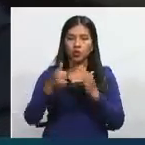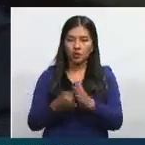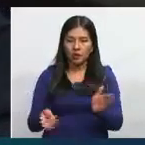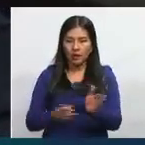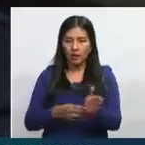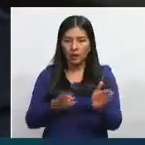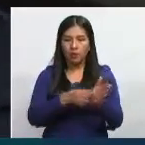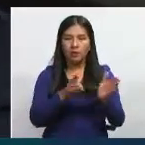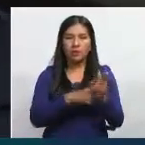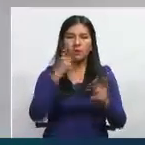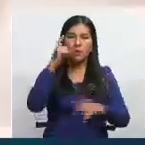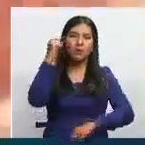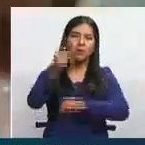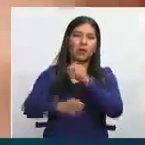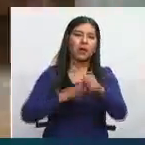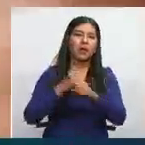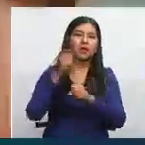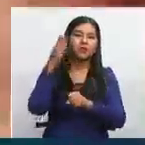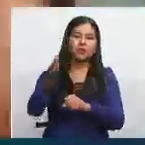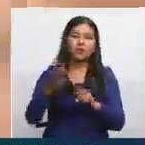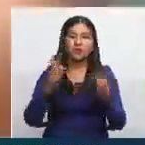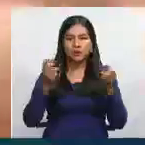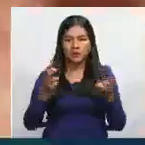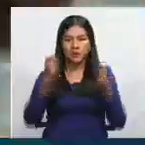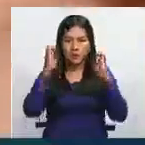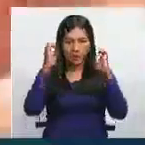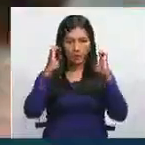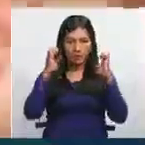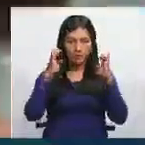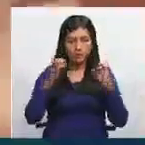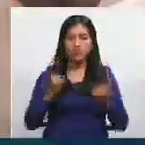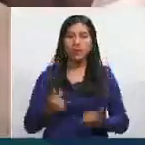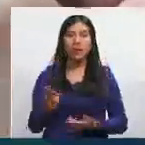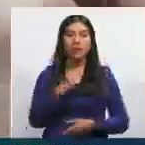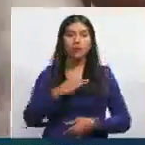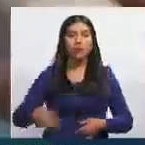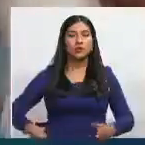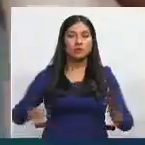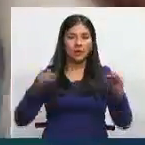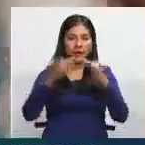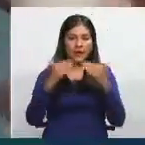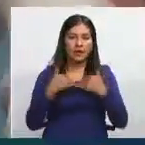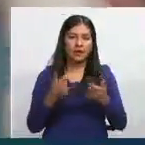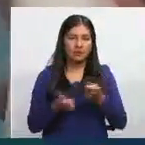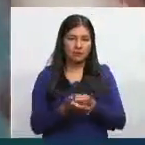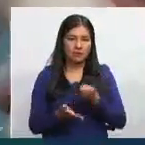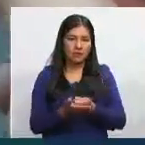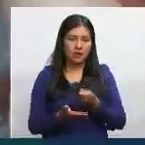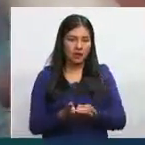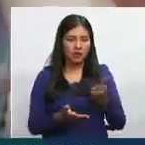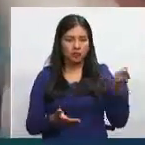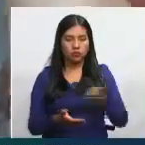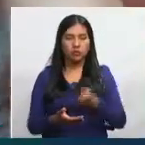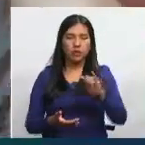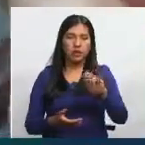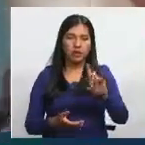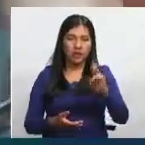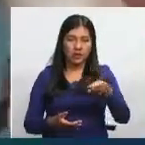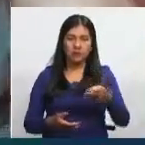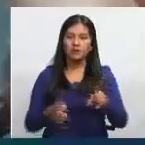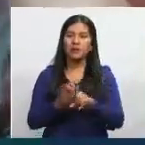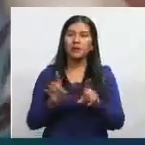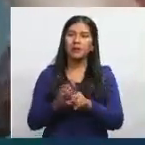para el 2023 en el tema de educación. El municipio de La Paz cuenta con ingresos del impuesto directo a los hidrocarburos, más 20 millones